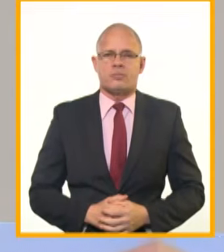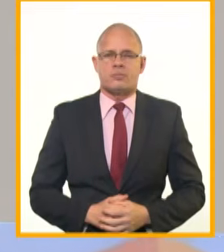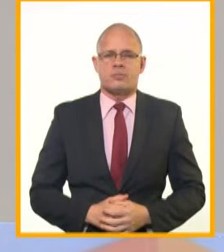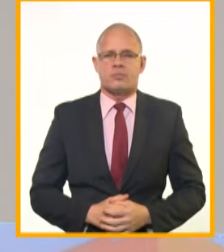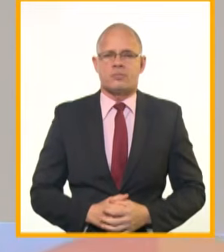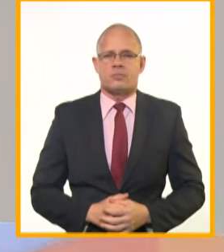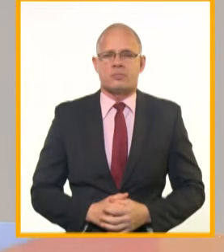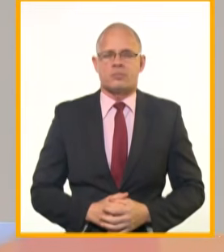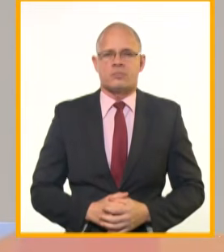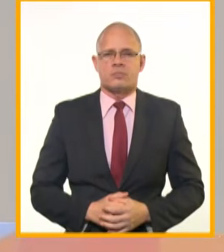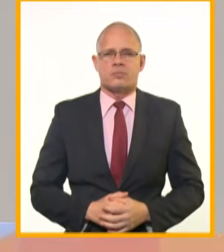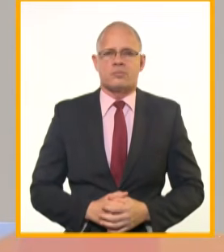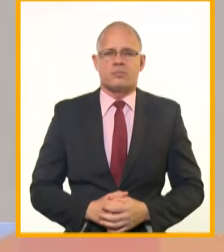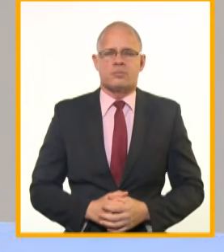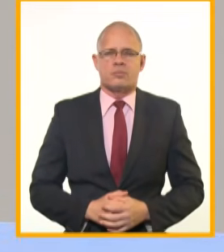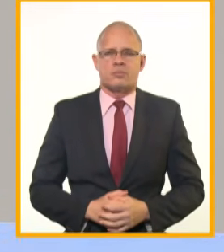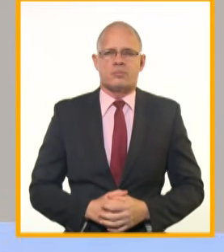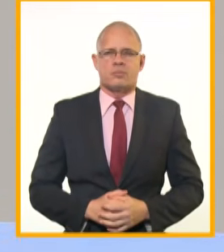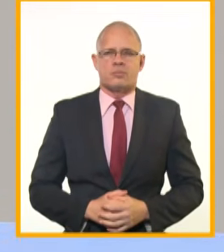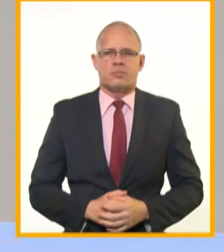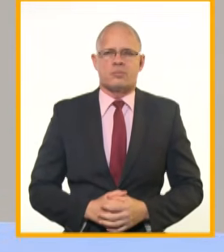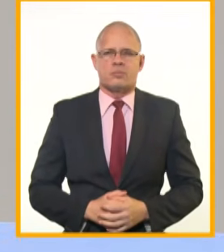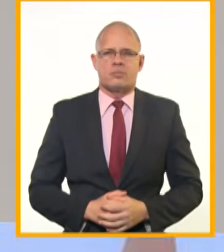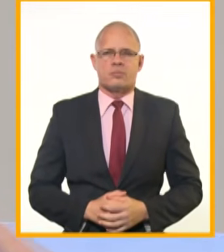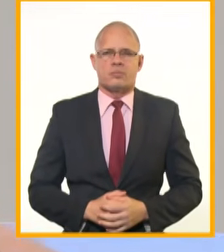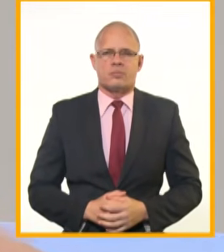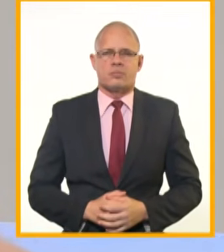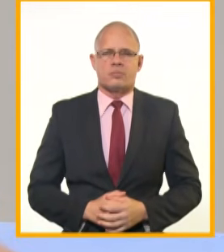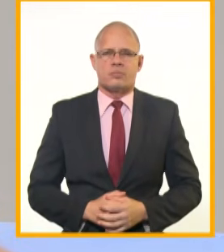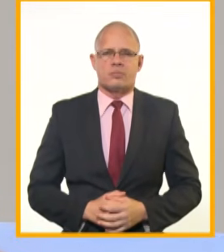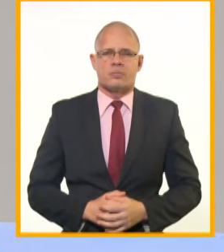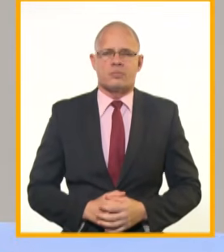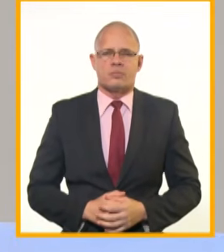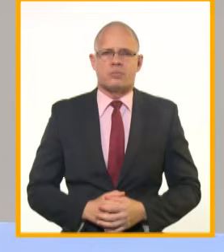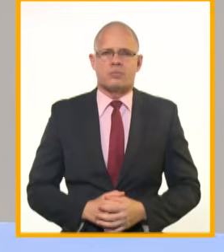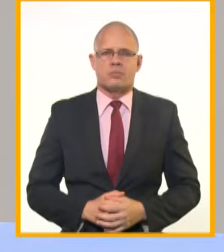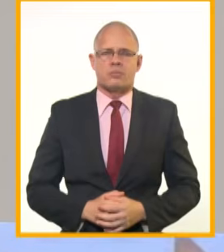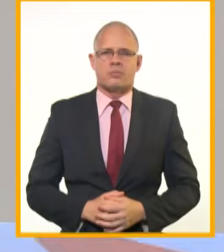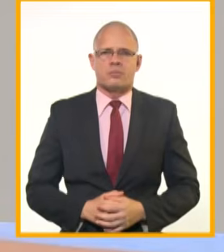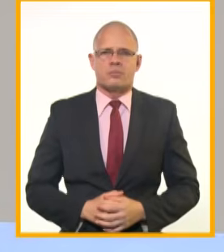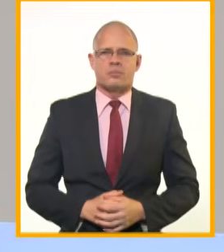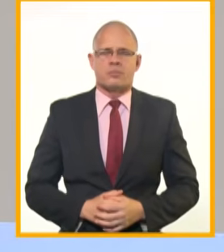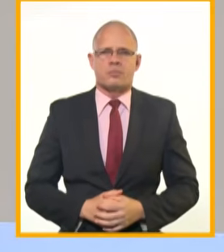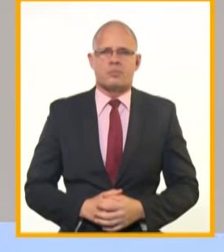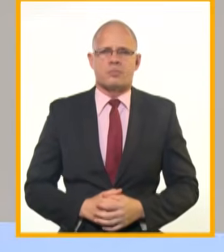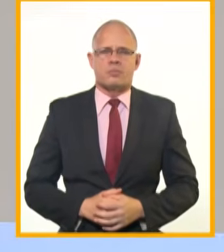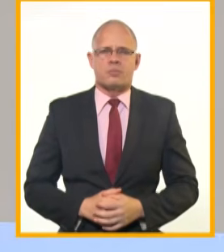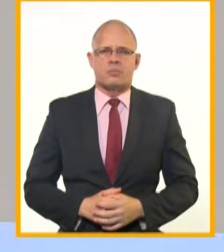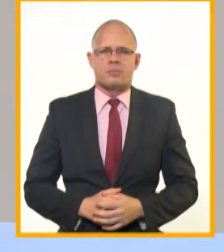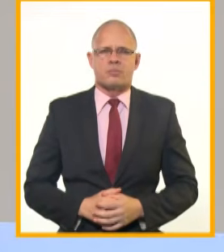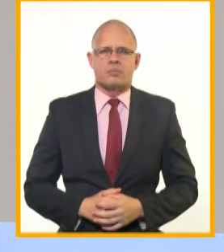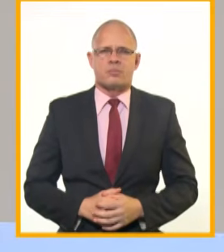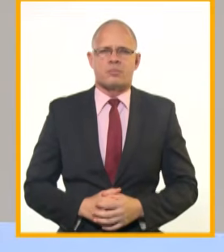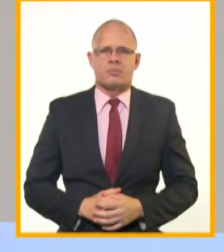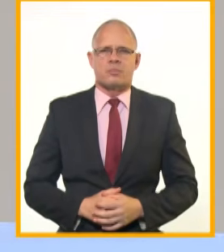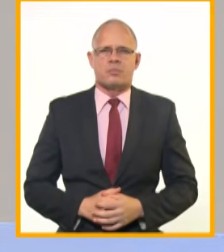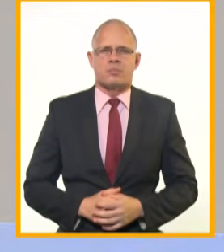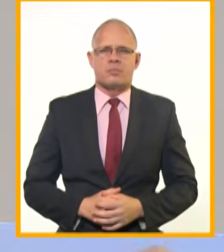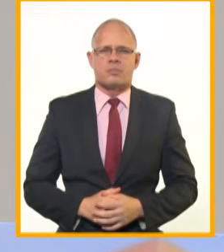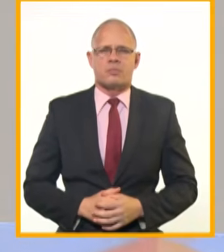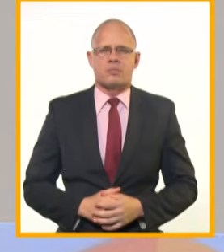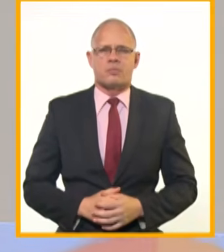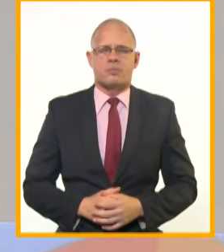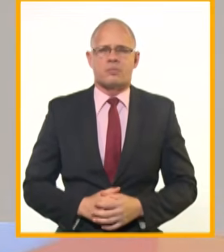que ir transformando los pequeños hospitales municipales con que contaba la provincia en aquellos que den respuesta a